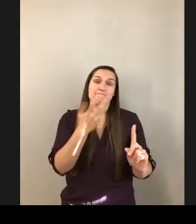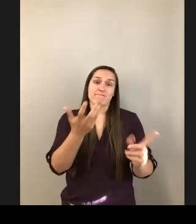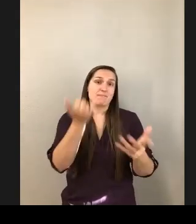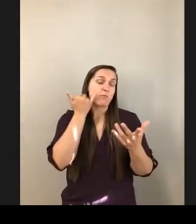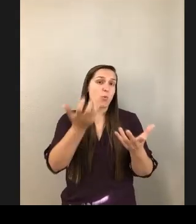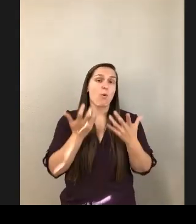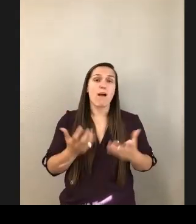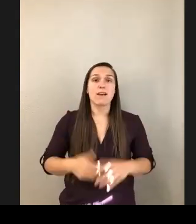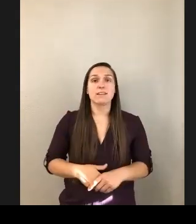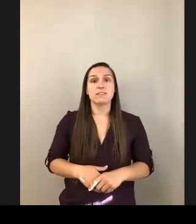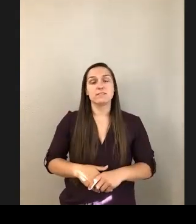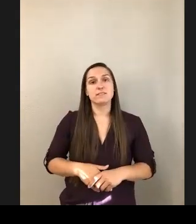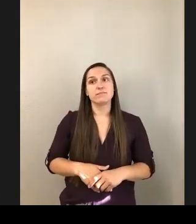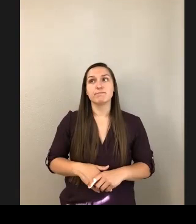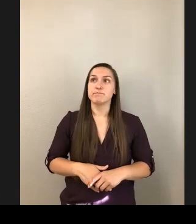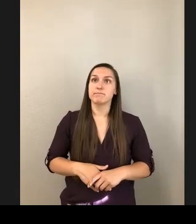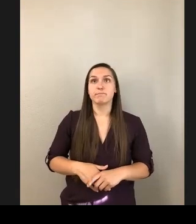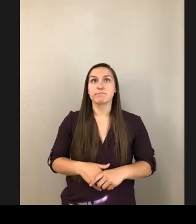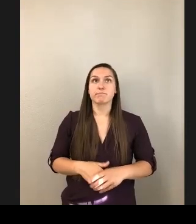Si queremos